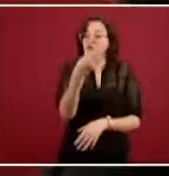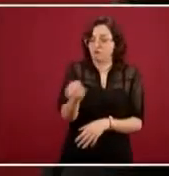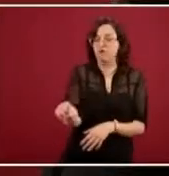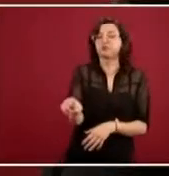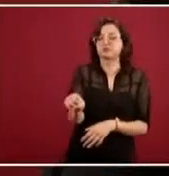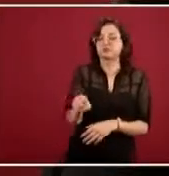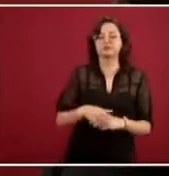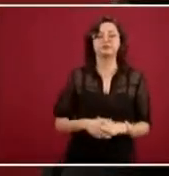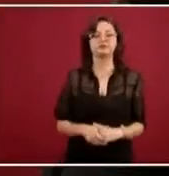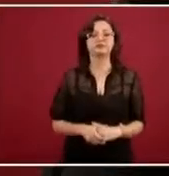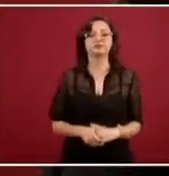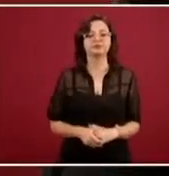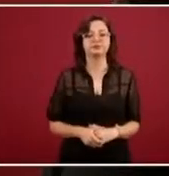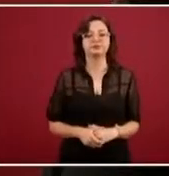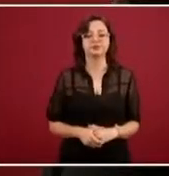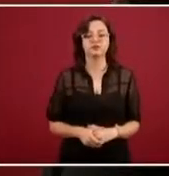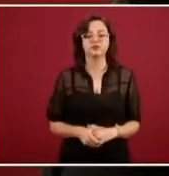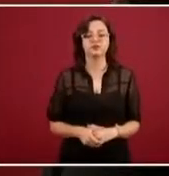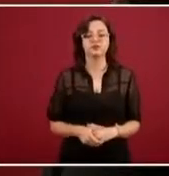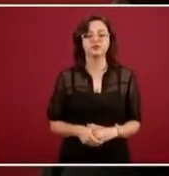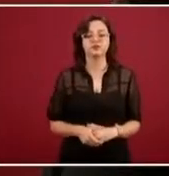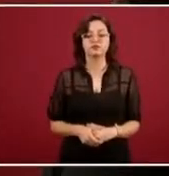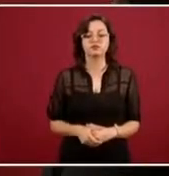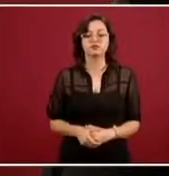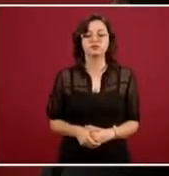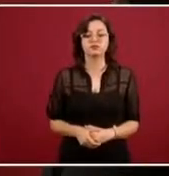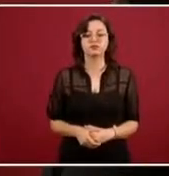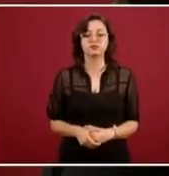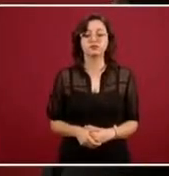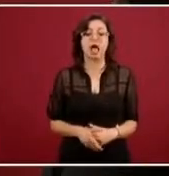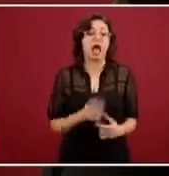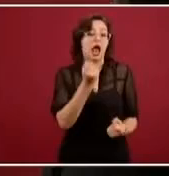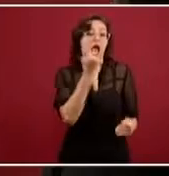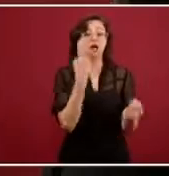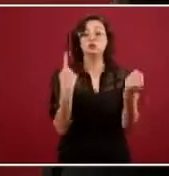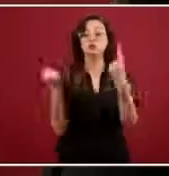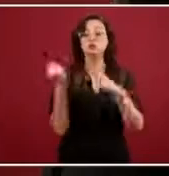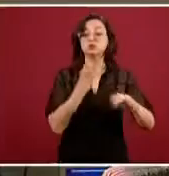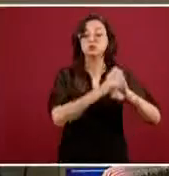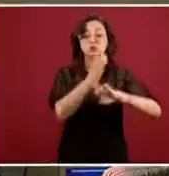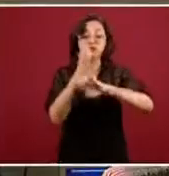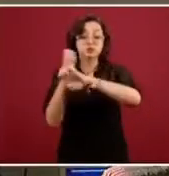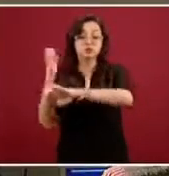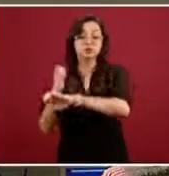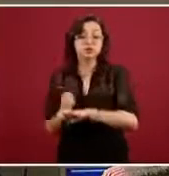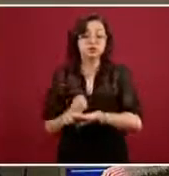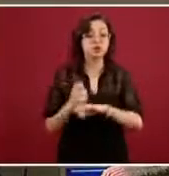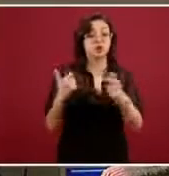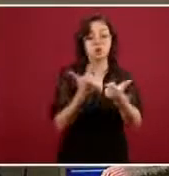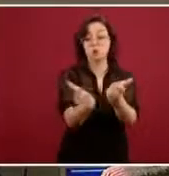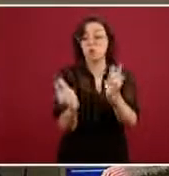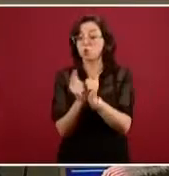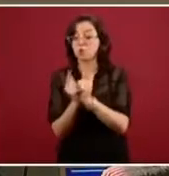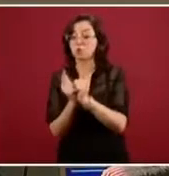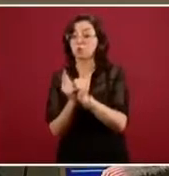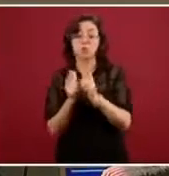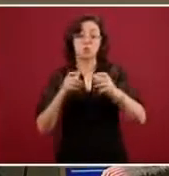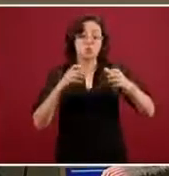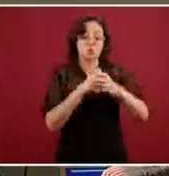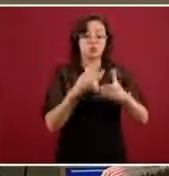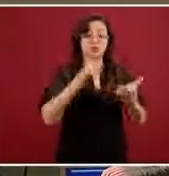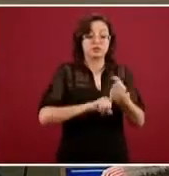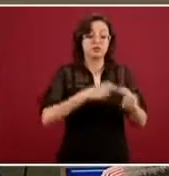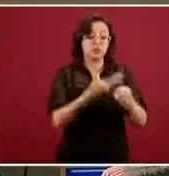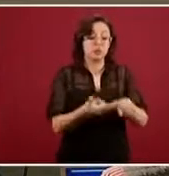obligatoriedad. Ahora, hay estados y grupos específicos en hospitales.